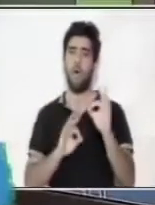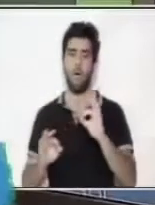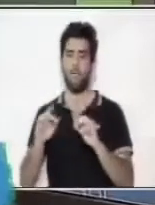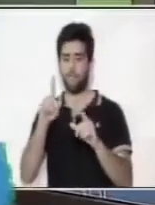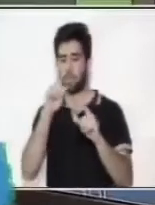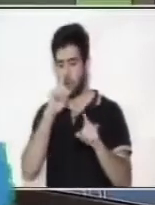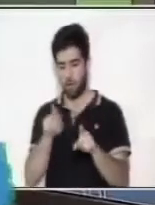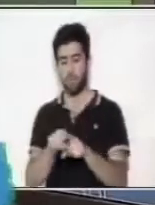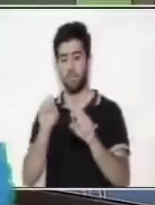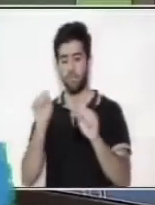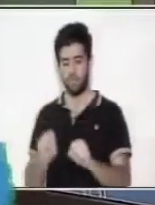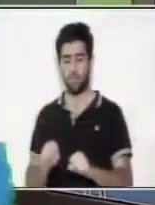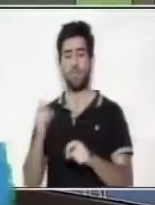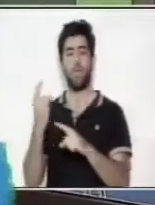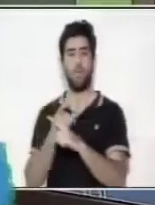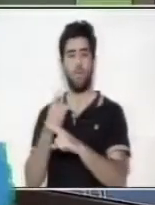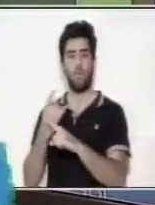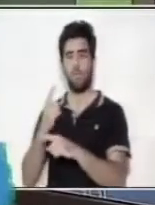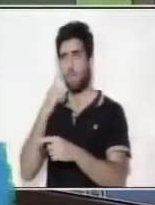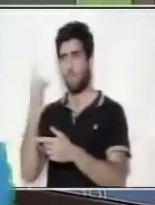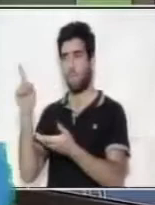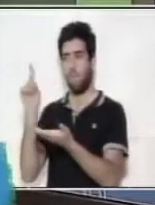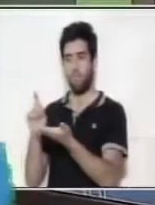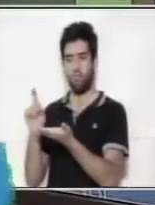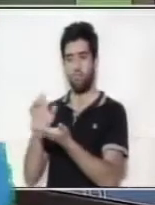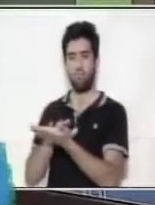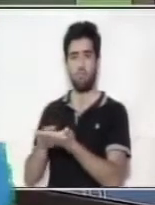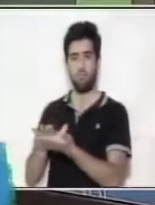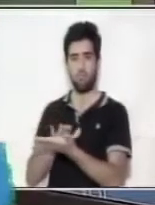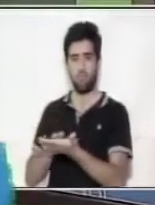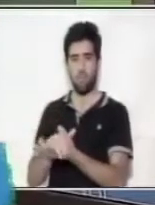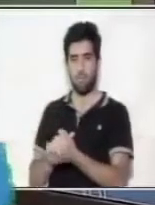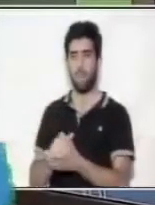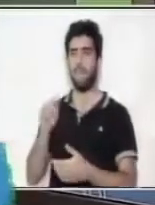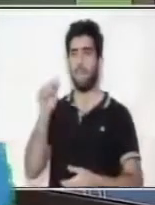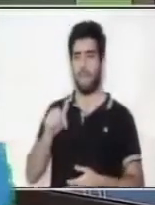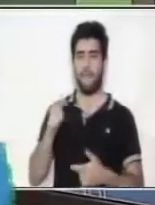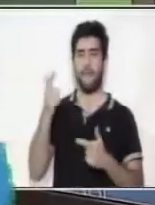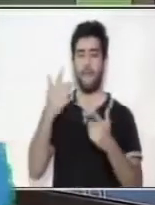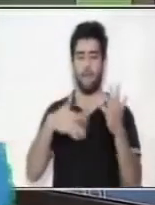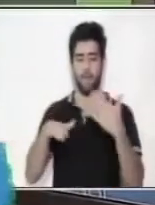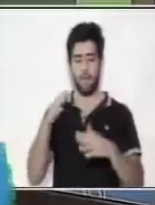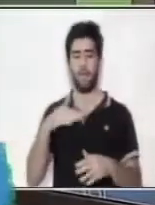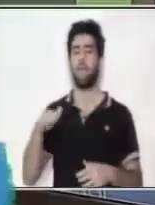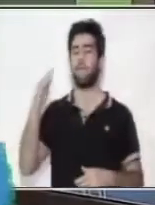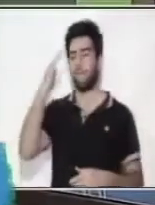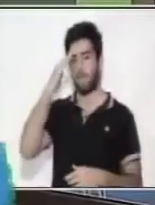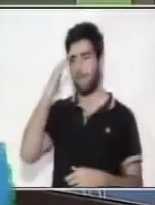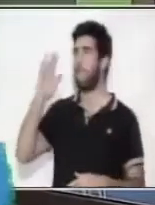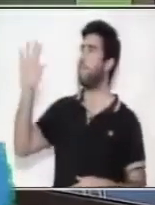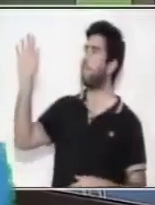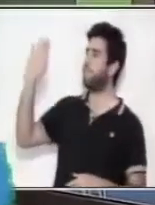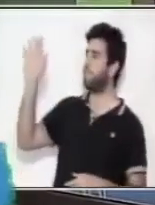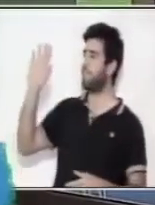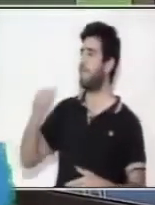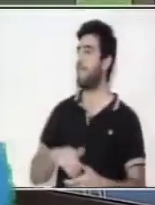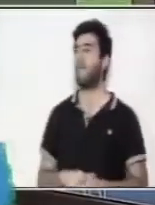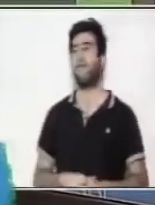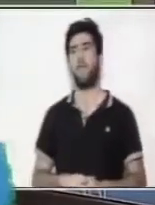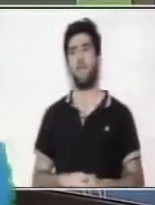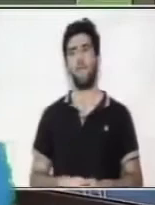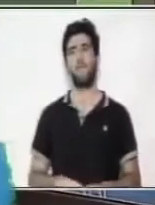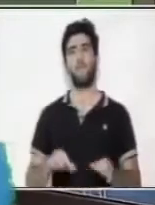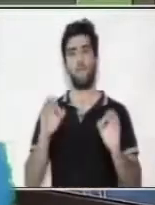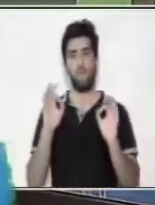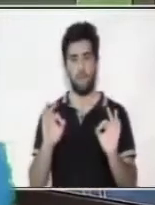su gel antibacterial. Y hoy en lengua de señas tenemos a Pablo. ¿Cómo estás, Pablo? Y así es entonces como